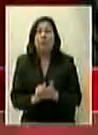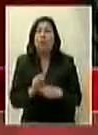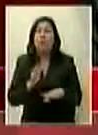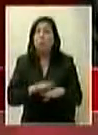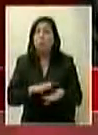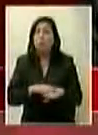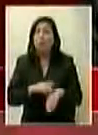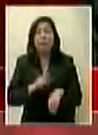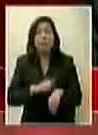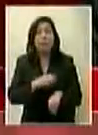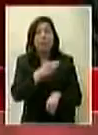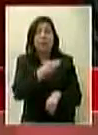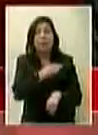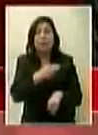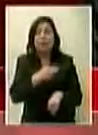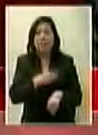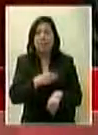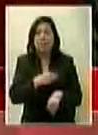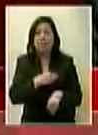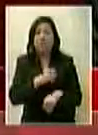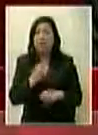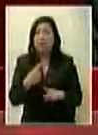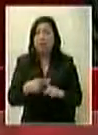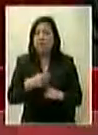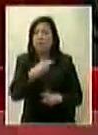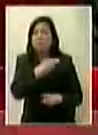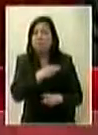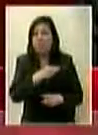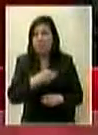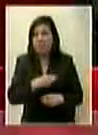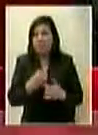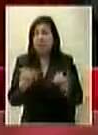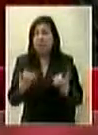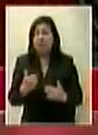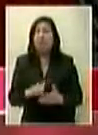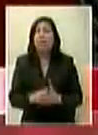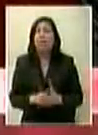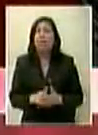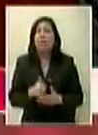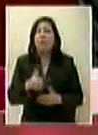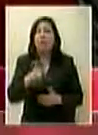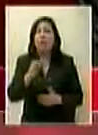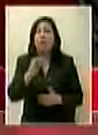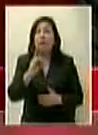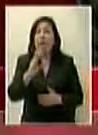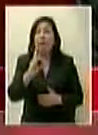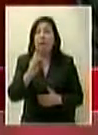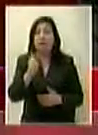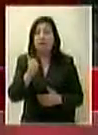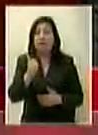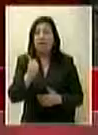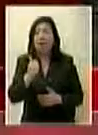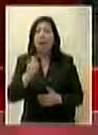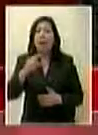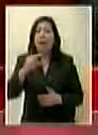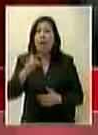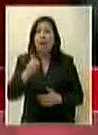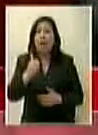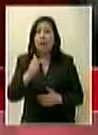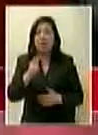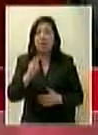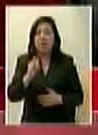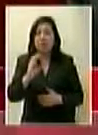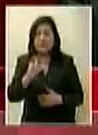el periodo ministerial de la ex ministra de esta cartera, la señora Aída García Naranjo. Ella se ha puesto